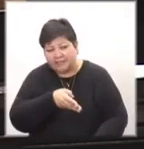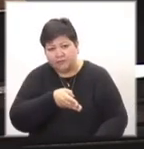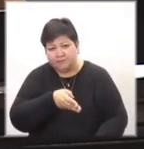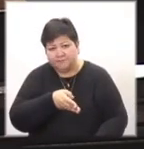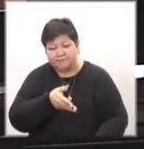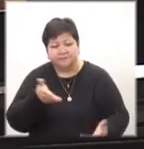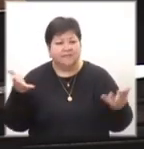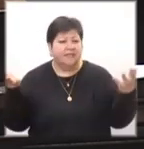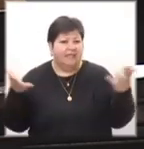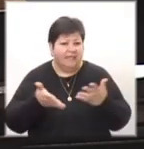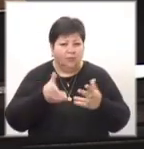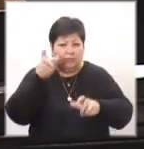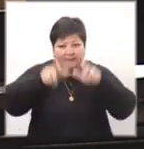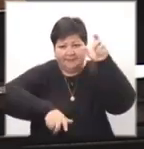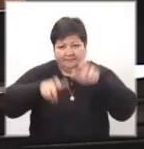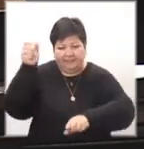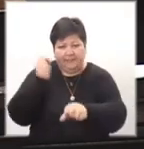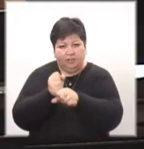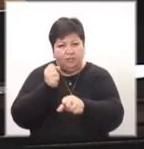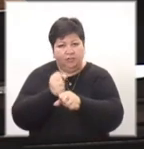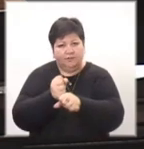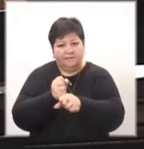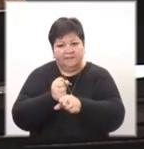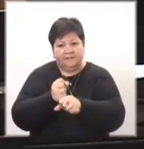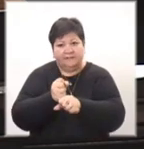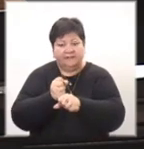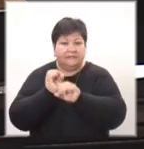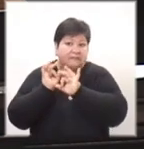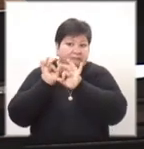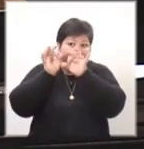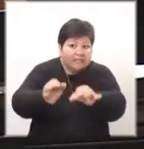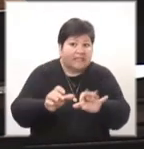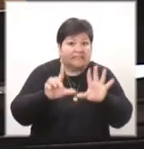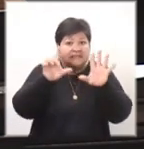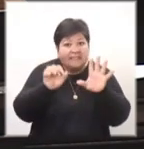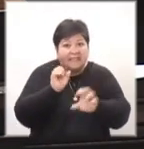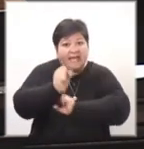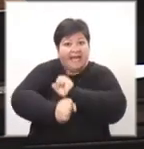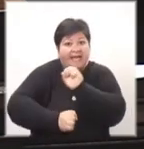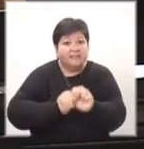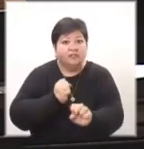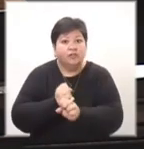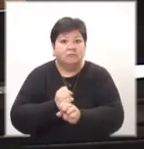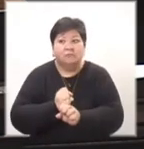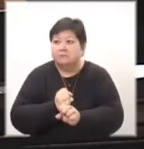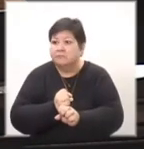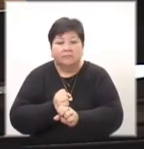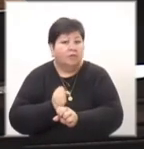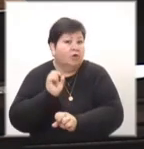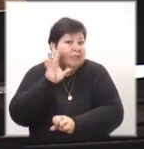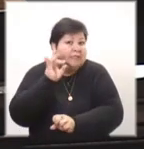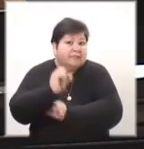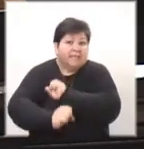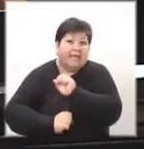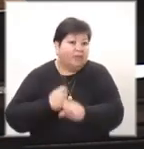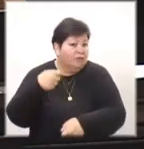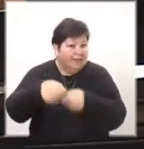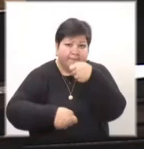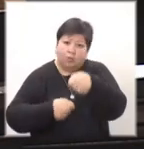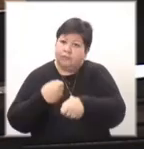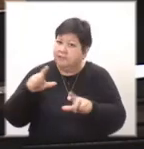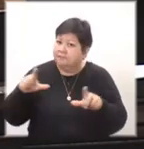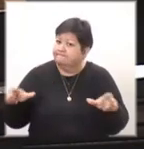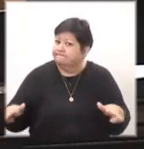actuales trabajadores llegarán a los 70 años sin haber alcanzado los 15 años de aportes registrados en